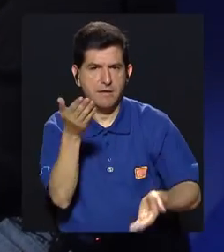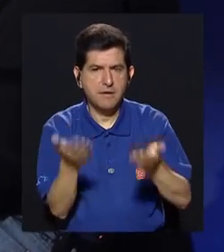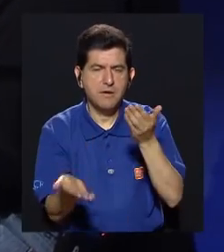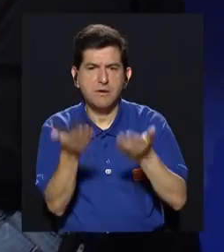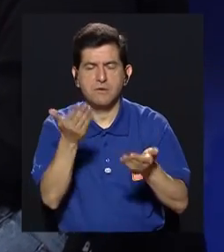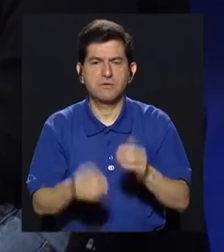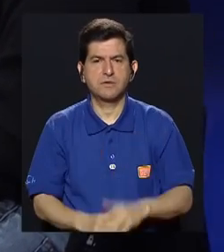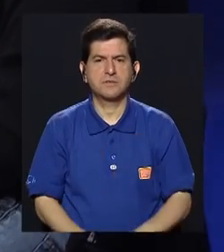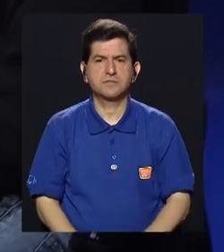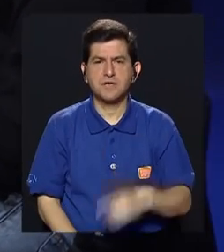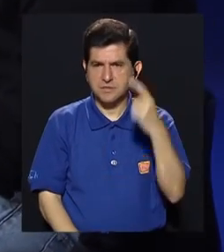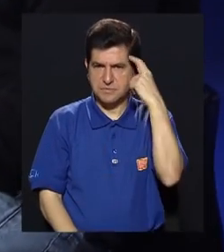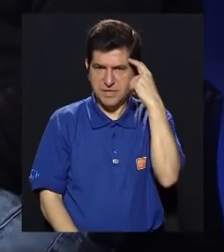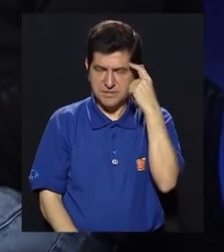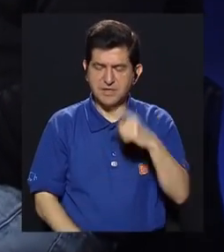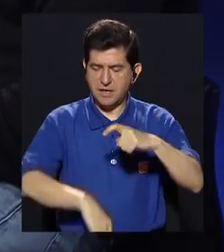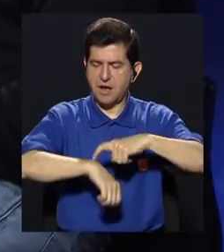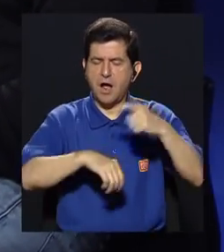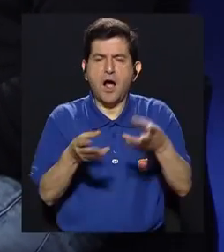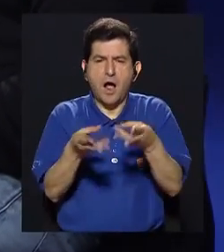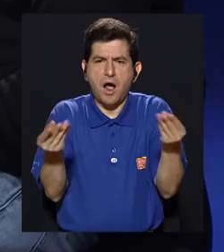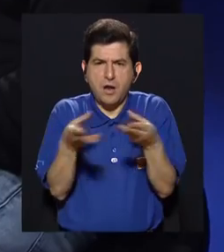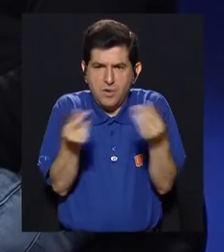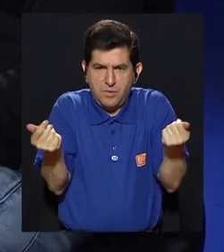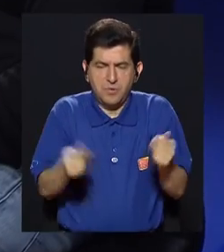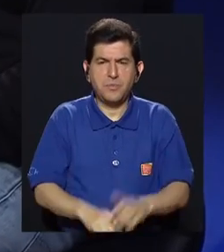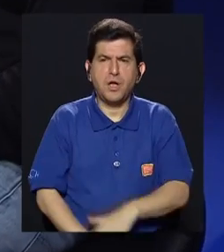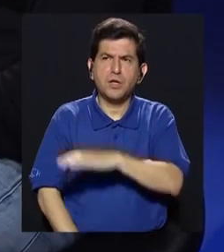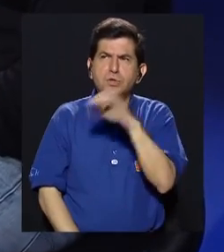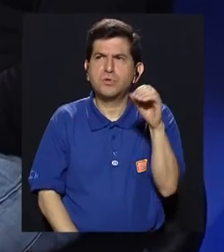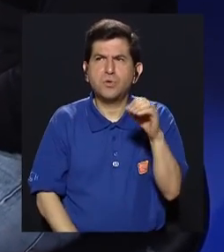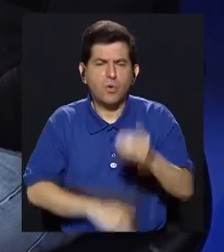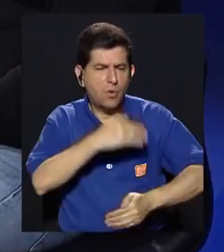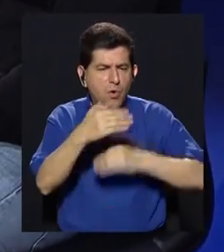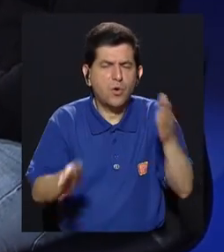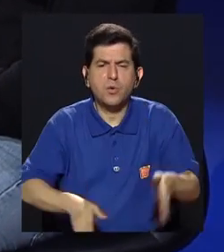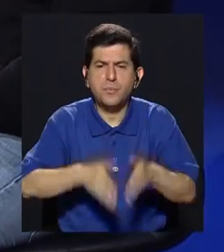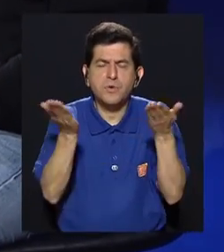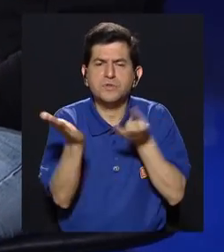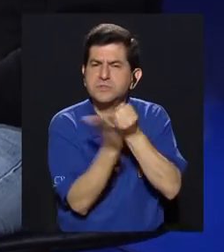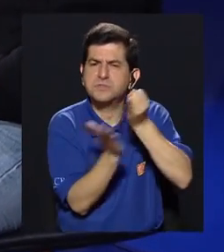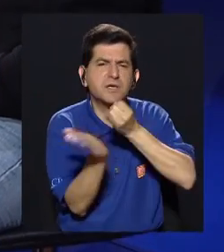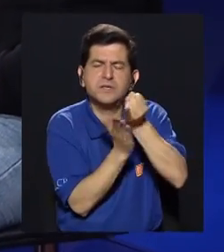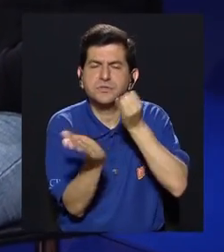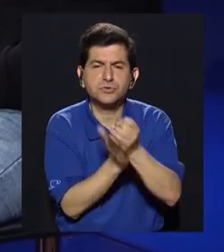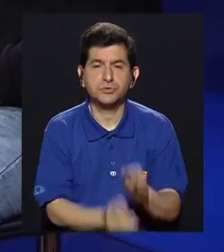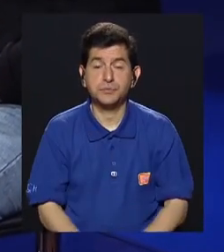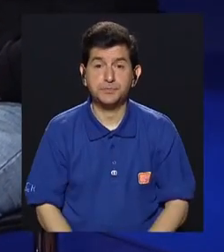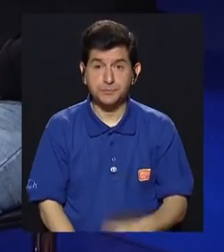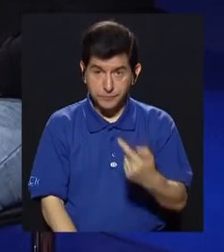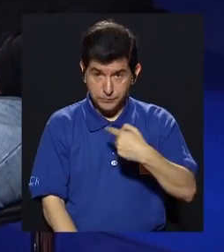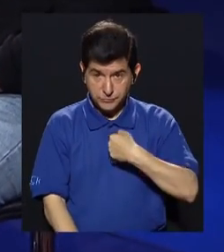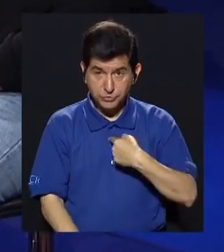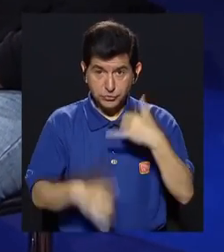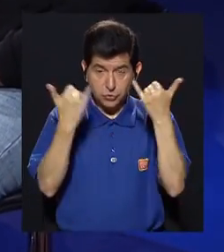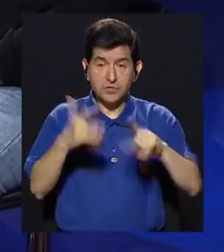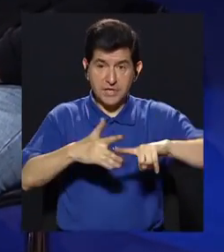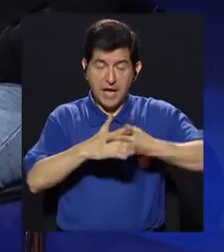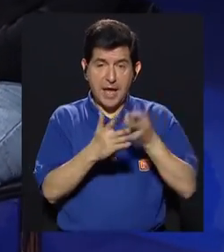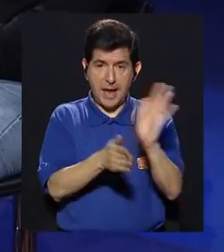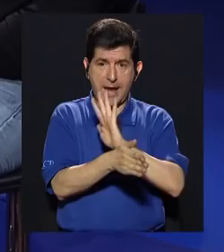se dio de una manera más bien tal vez como entonces vamos viviendo ahí ese vídeo de manera paralela tal vez a la